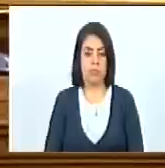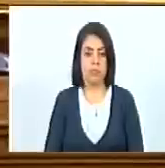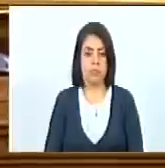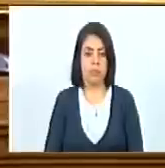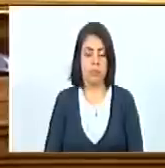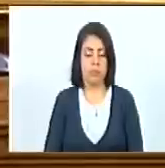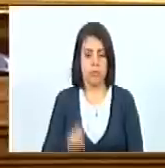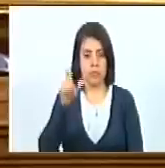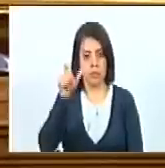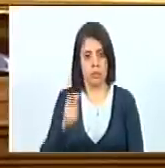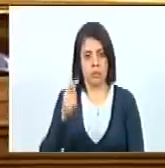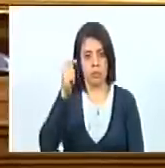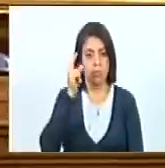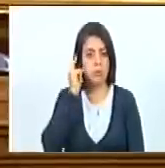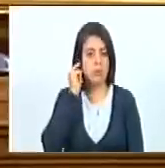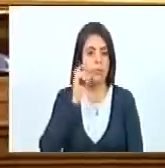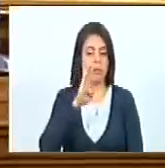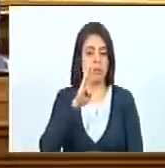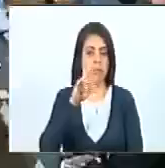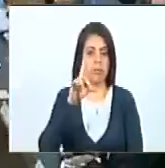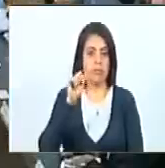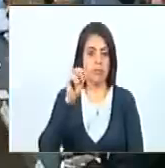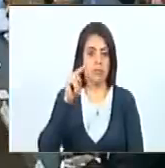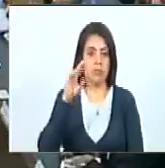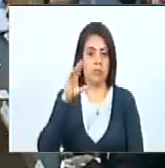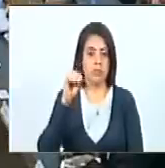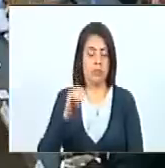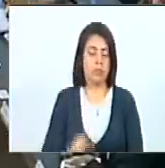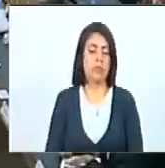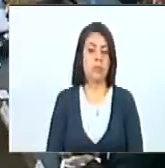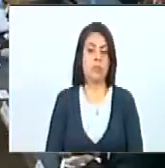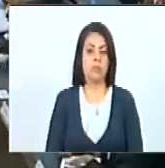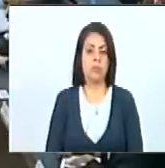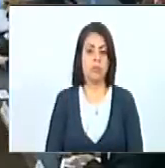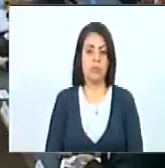Dejo en el derecho de palabra a la diputada Blanca Romero.